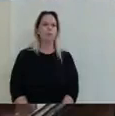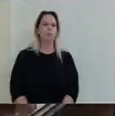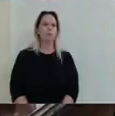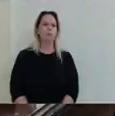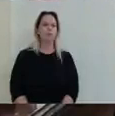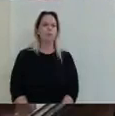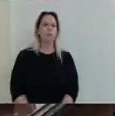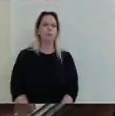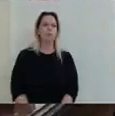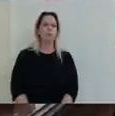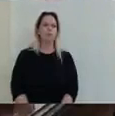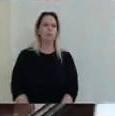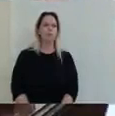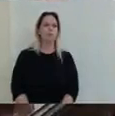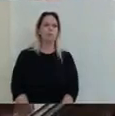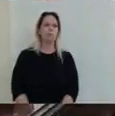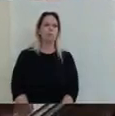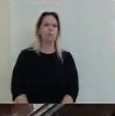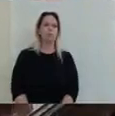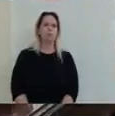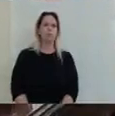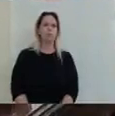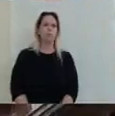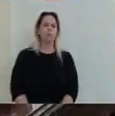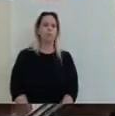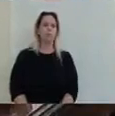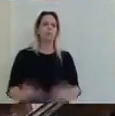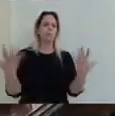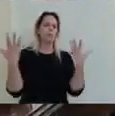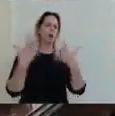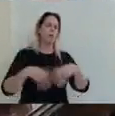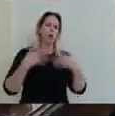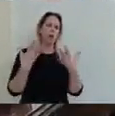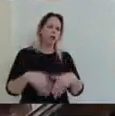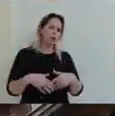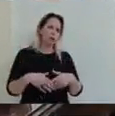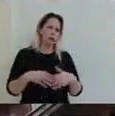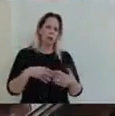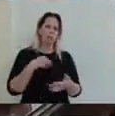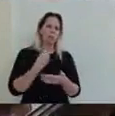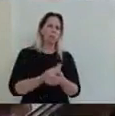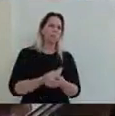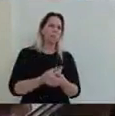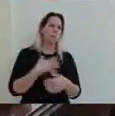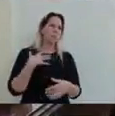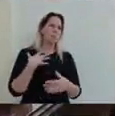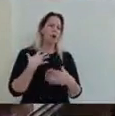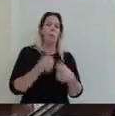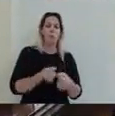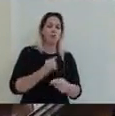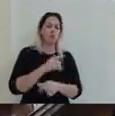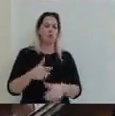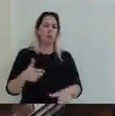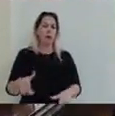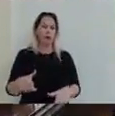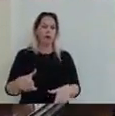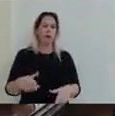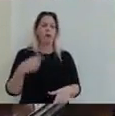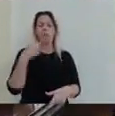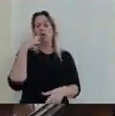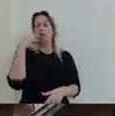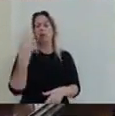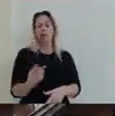a la comisión respectiva. Si el proyecto no tuviese apoyo, no será tomado en consideración como tal, pero se hará mención del mismo en el